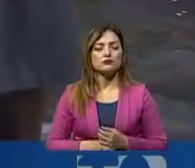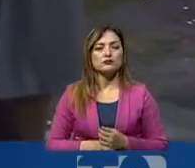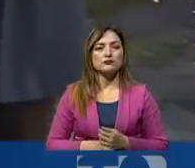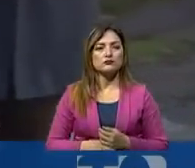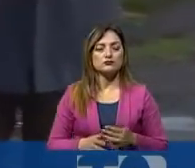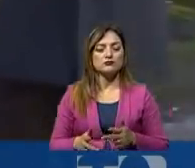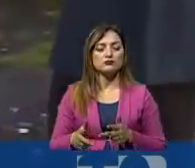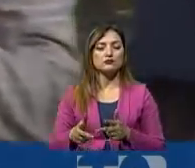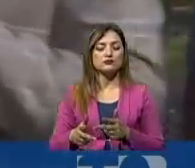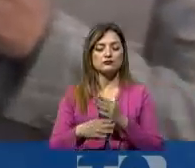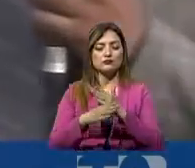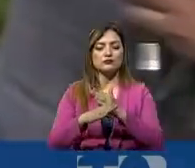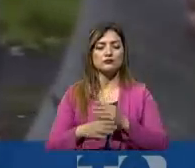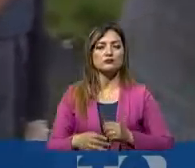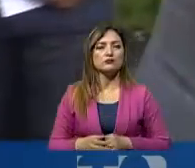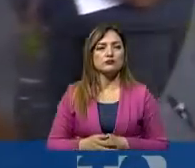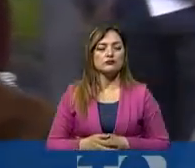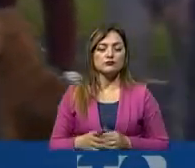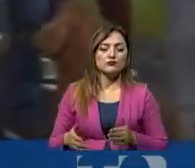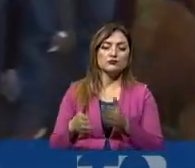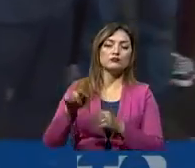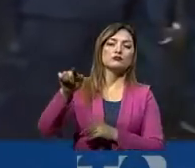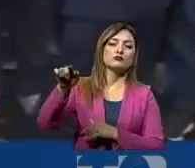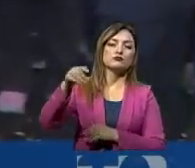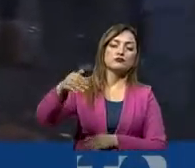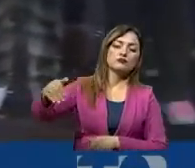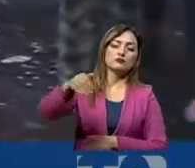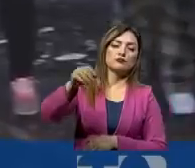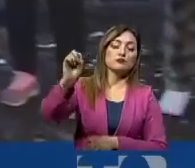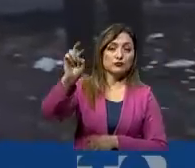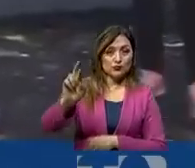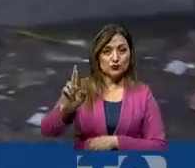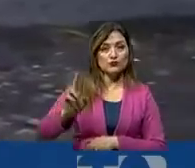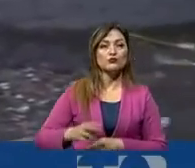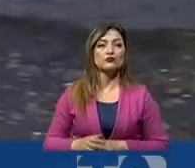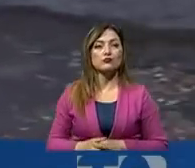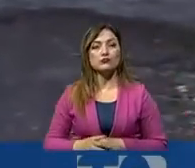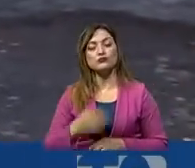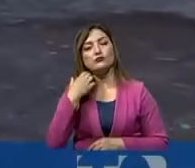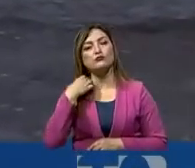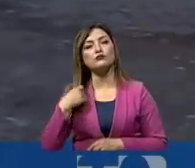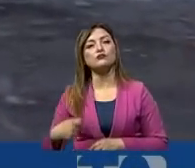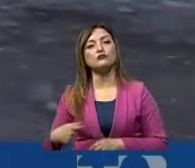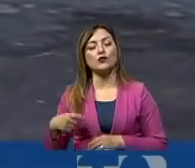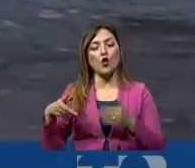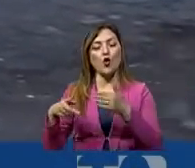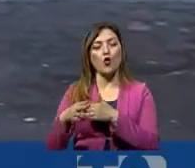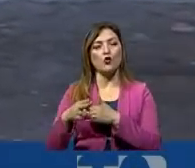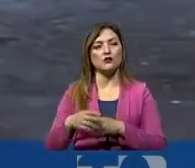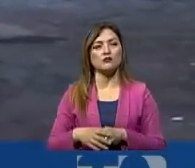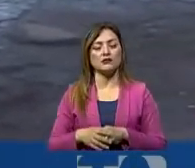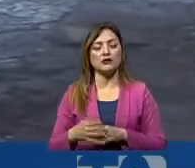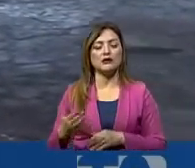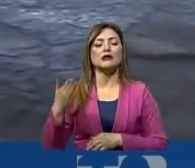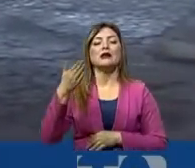está inhabilitada. La calle de ahí arriba, que viene del extremo sur, se corta y hay un contraflujo en la